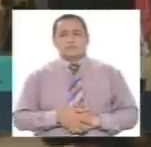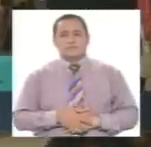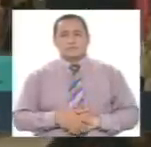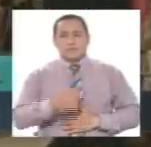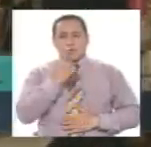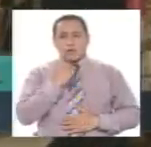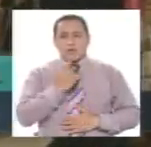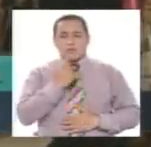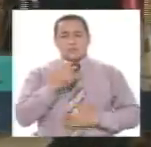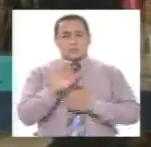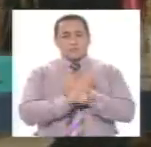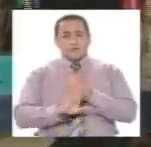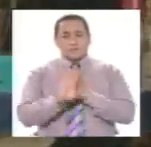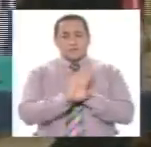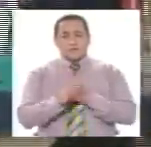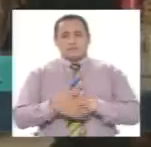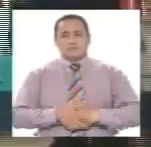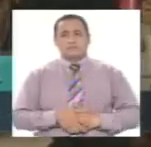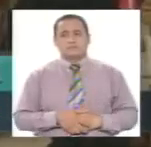Pedro Cateriano,